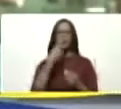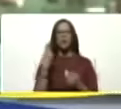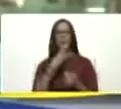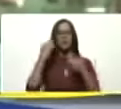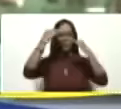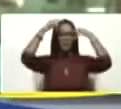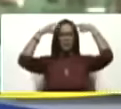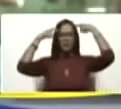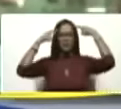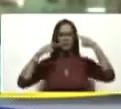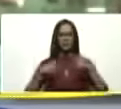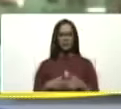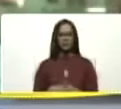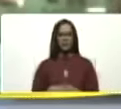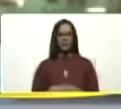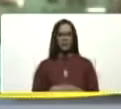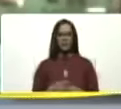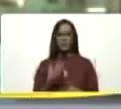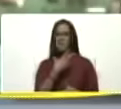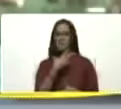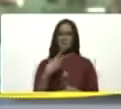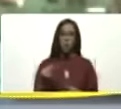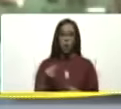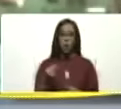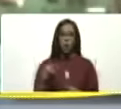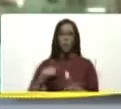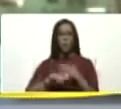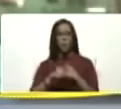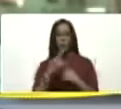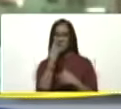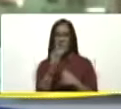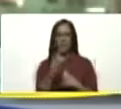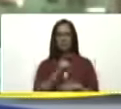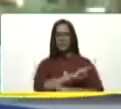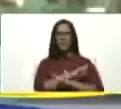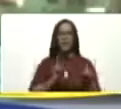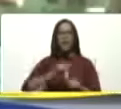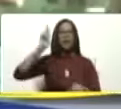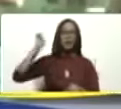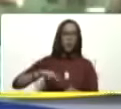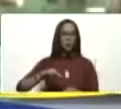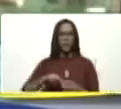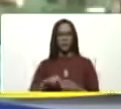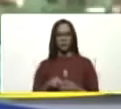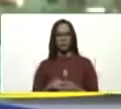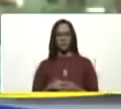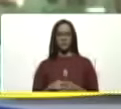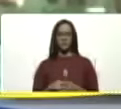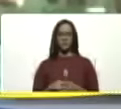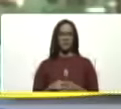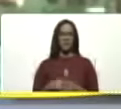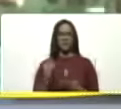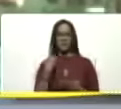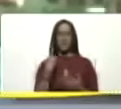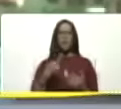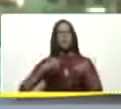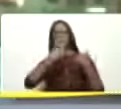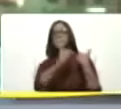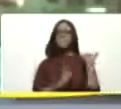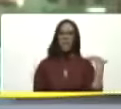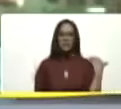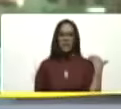comandante Chávez. Y no caí en la tentación, ni caeré jamás, de ser un